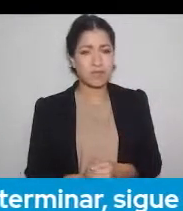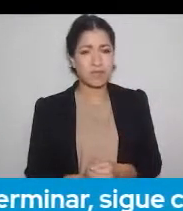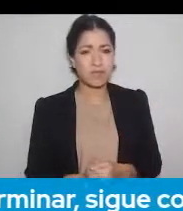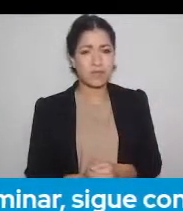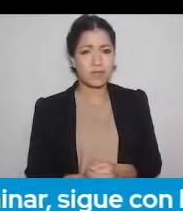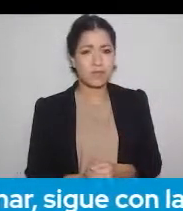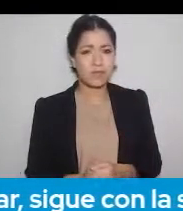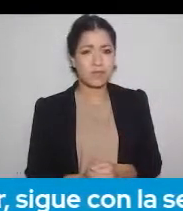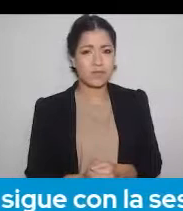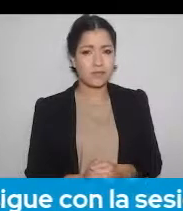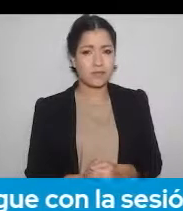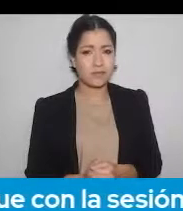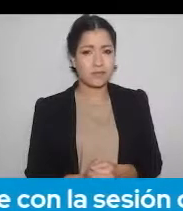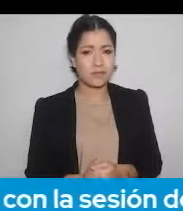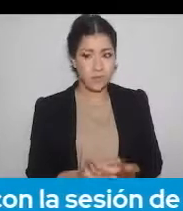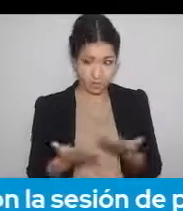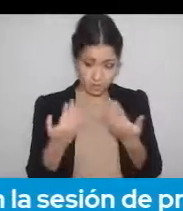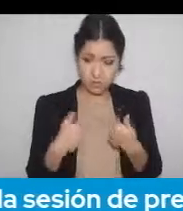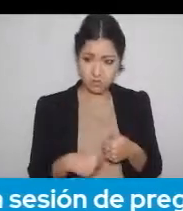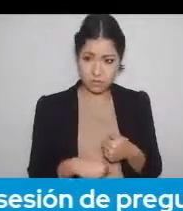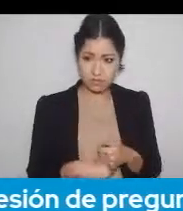Ven.